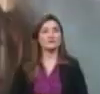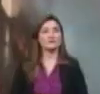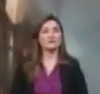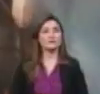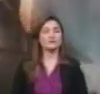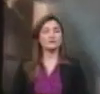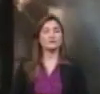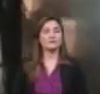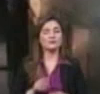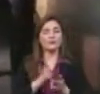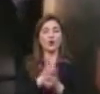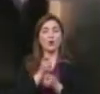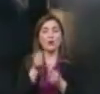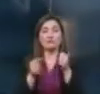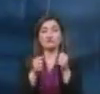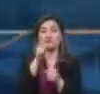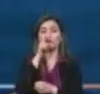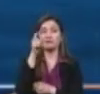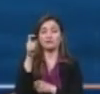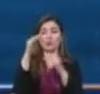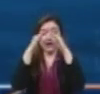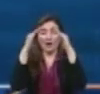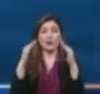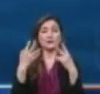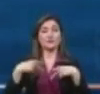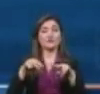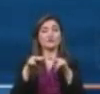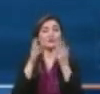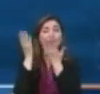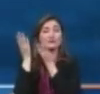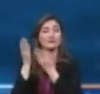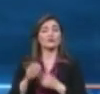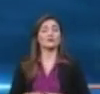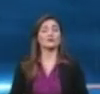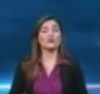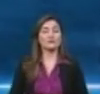$42,786,976 y la adquisición de vehículos e inmuebles por un valor de